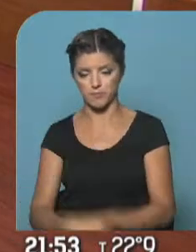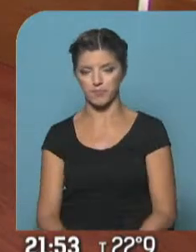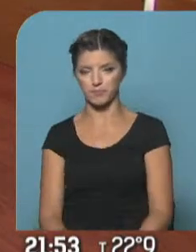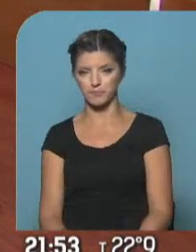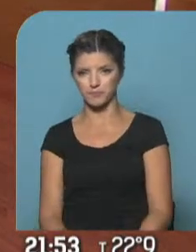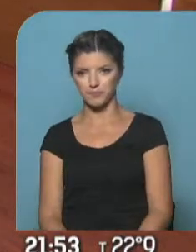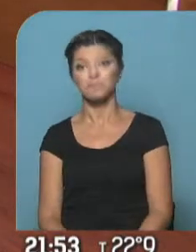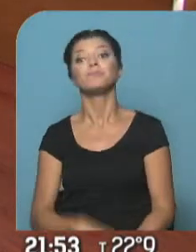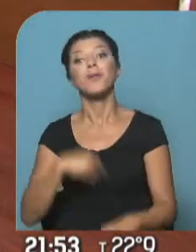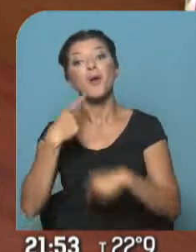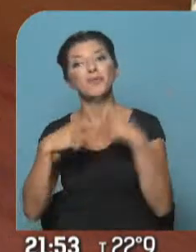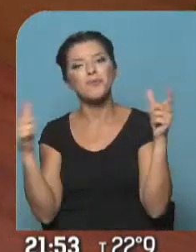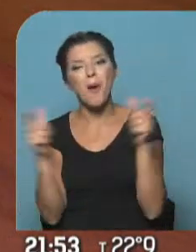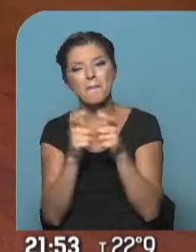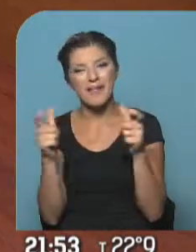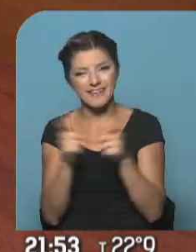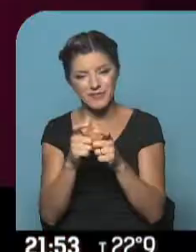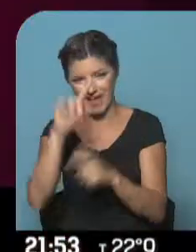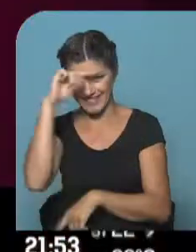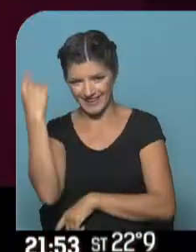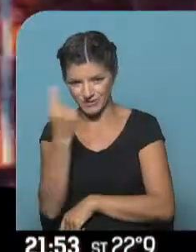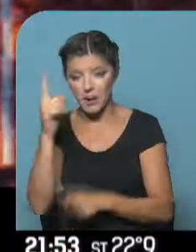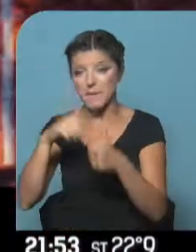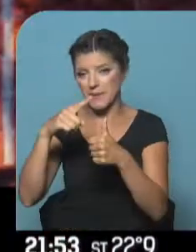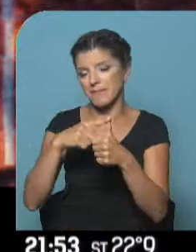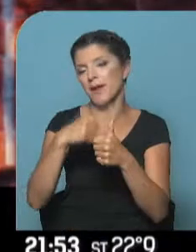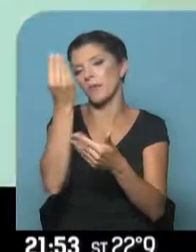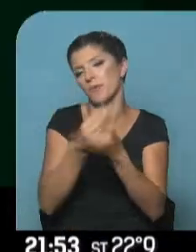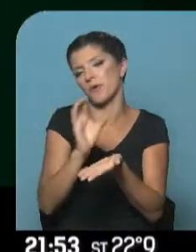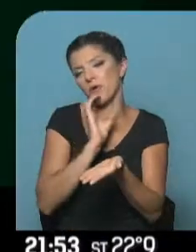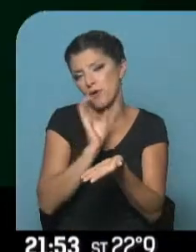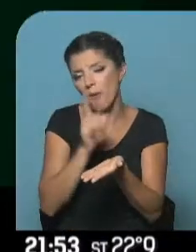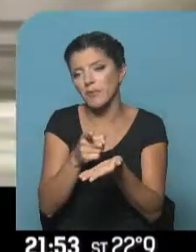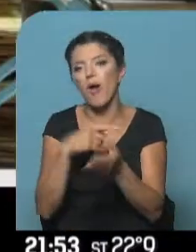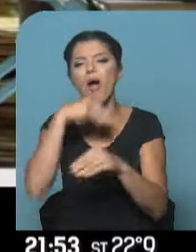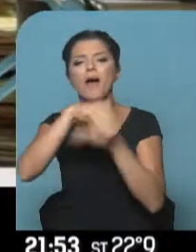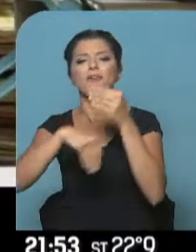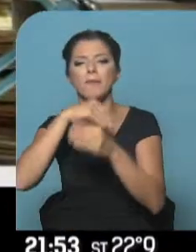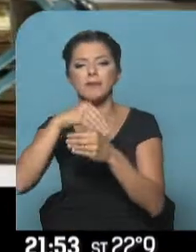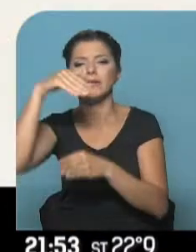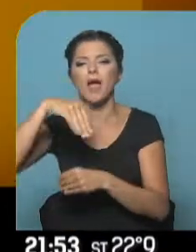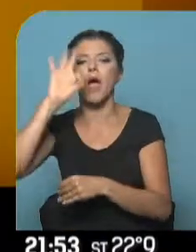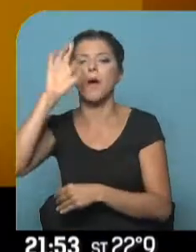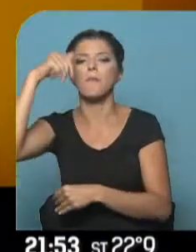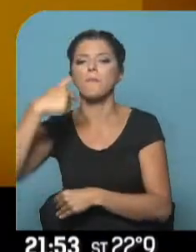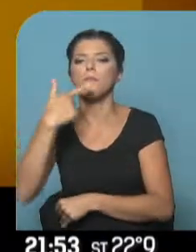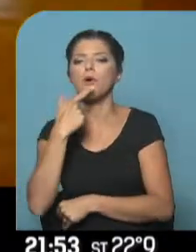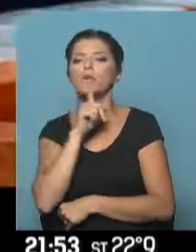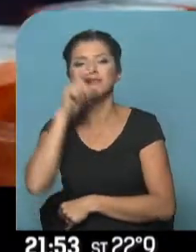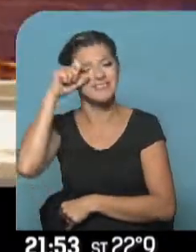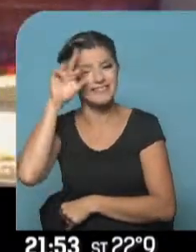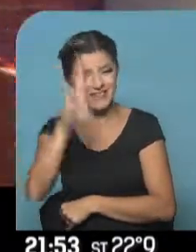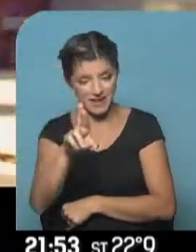Continuamos con los estrenos internacionales de esta semana. El primero de ellos es una animación, La Familia Monster. Una animación infantil con un guión bien